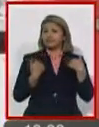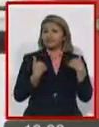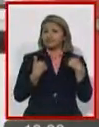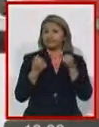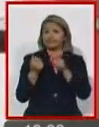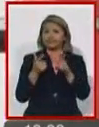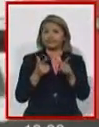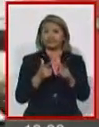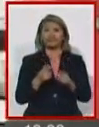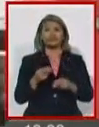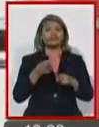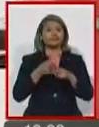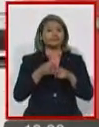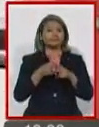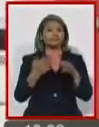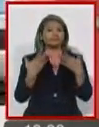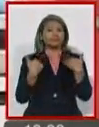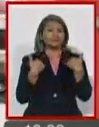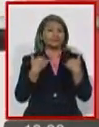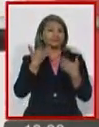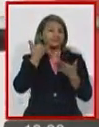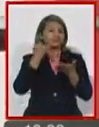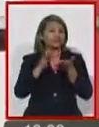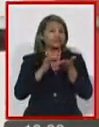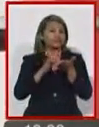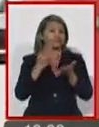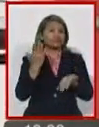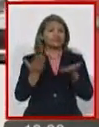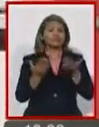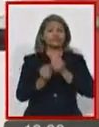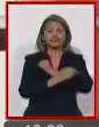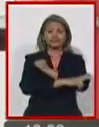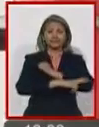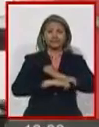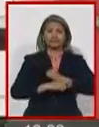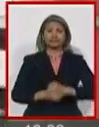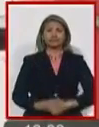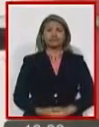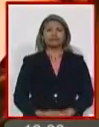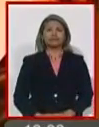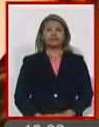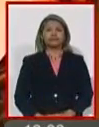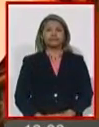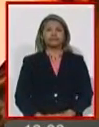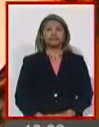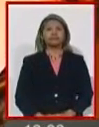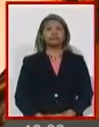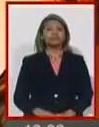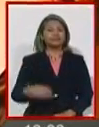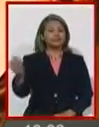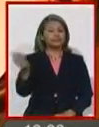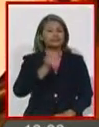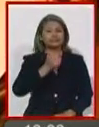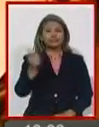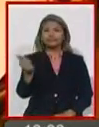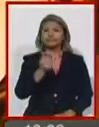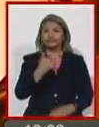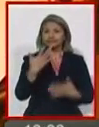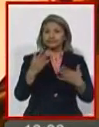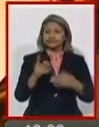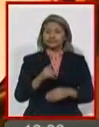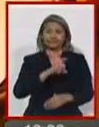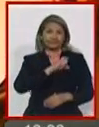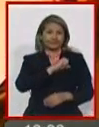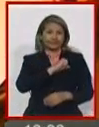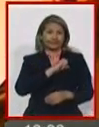poder armas blancas y también celulares que aparentemente serían robados. En el patrullaje preventivo que